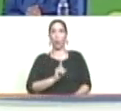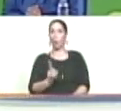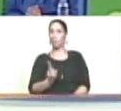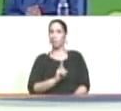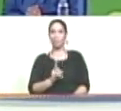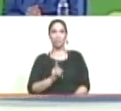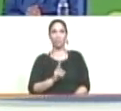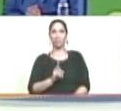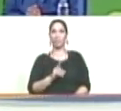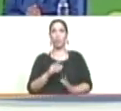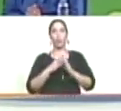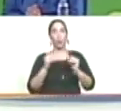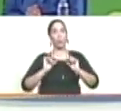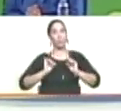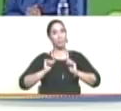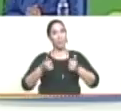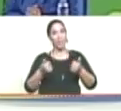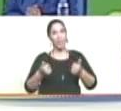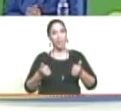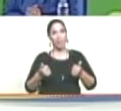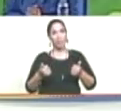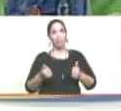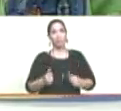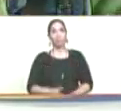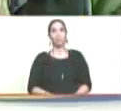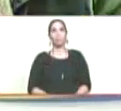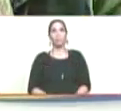Y todo empieza por el minimalismo.